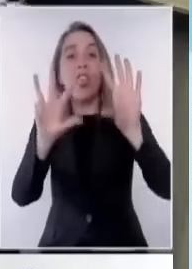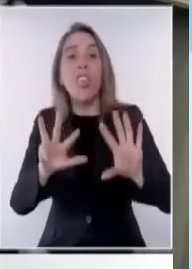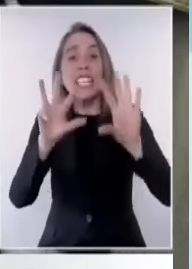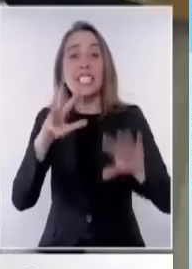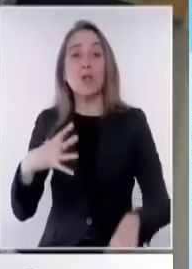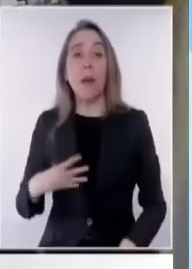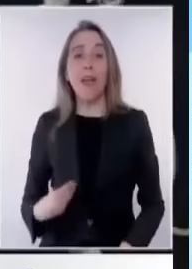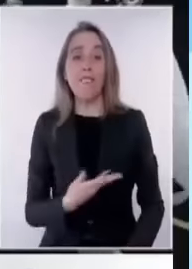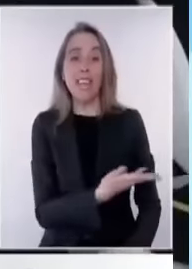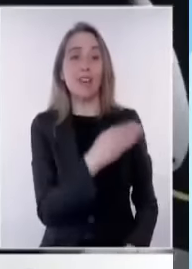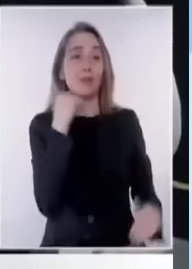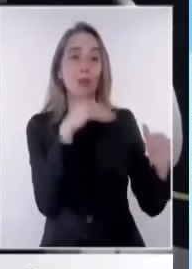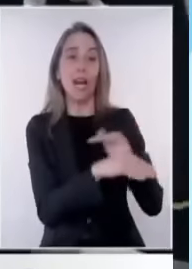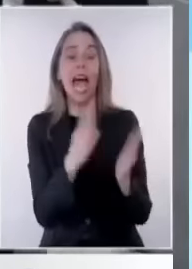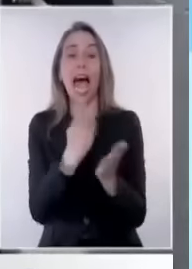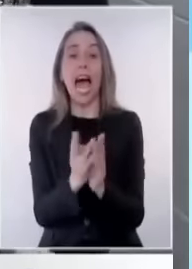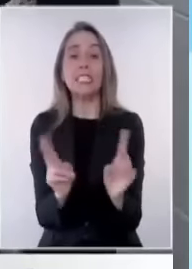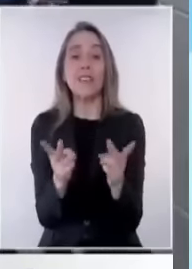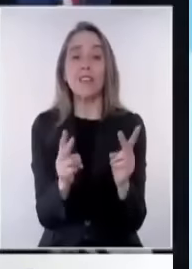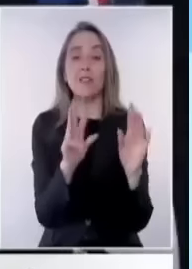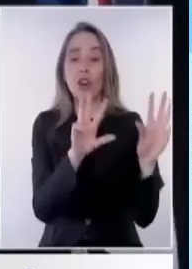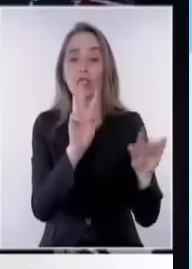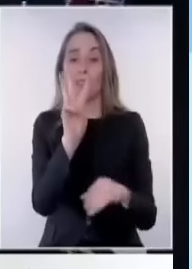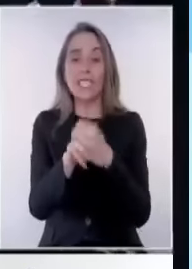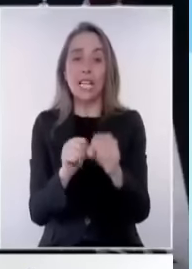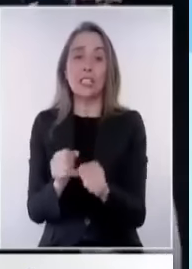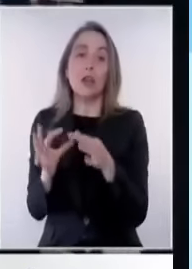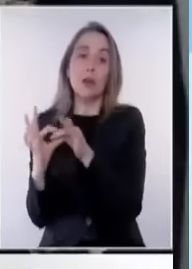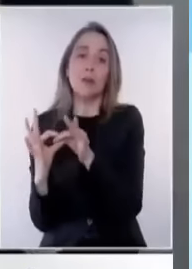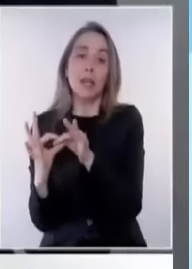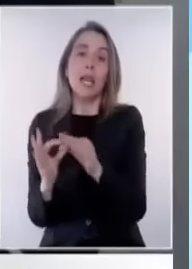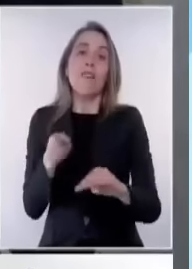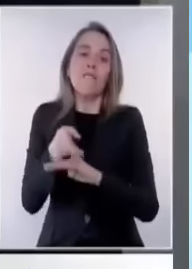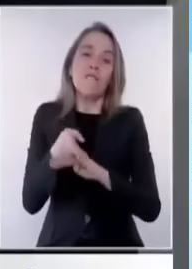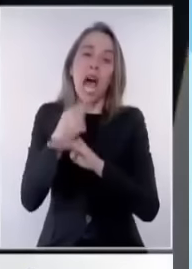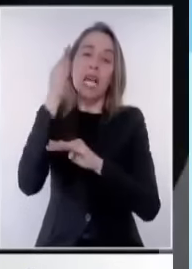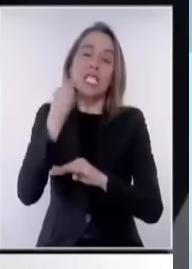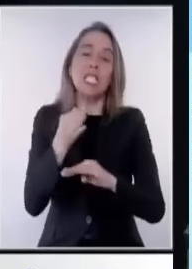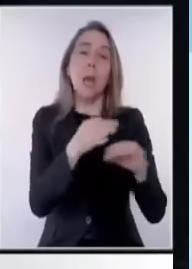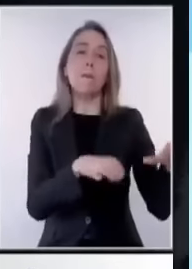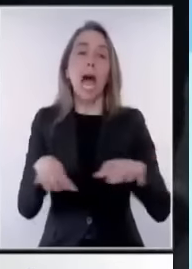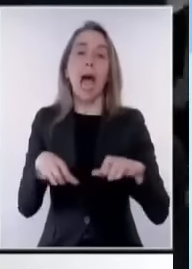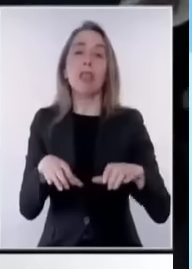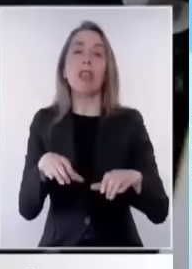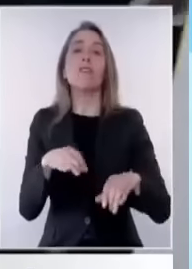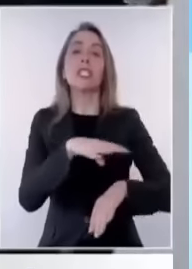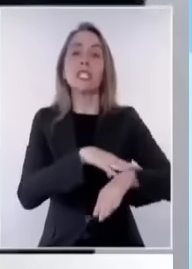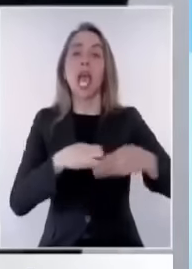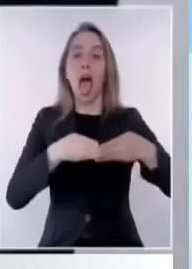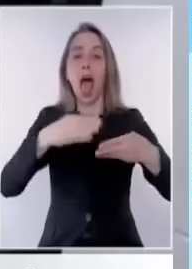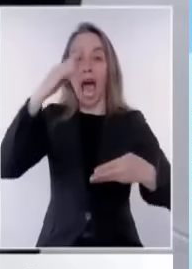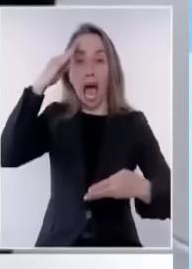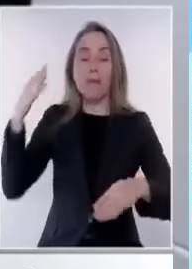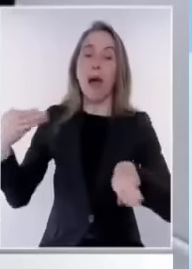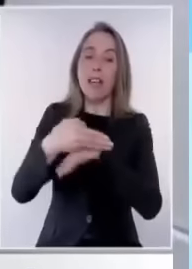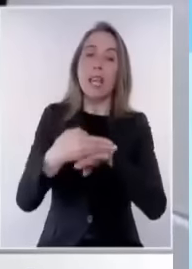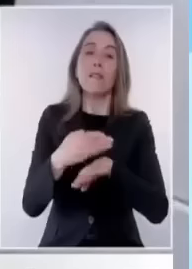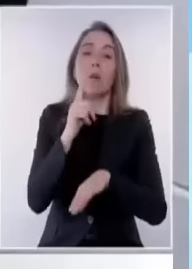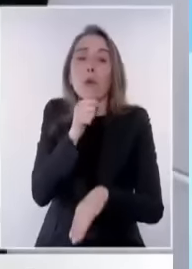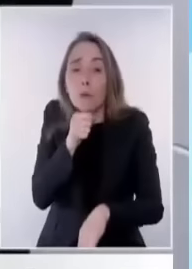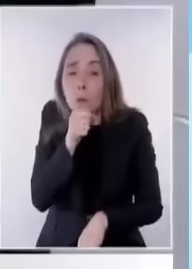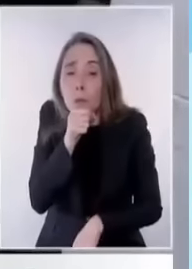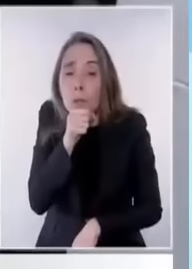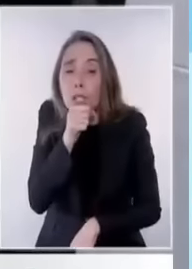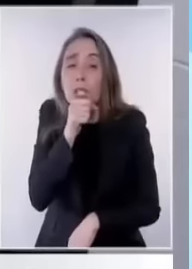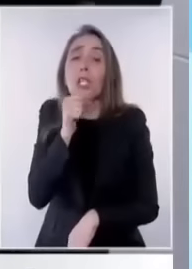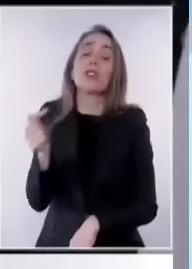hijos, sí. Finalmente, hasta los 93 años él estuvo vinculado a las actividades oficiales de la Armada. Ya en sus últimos años